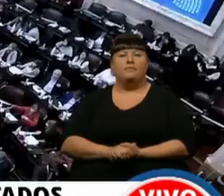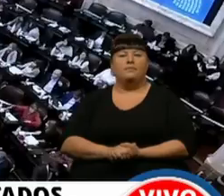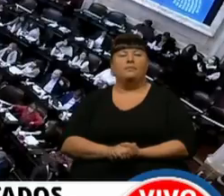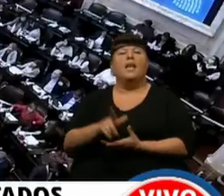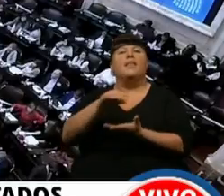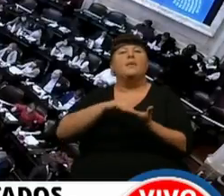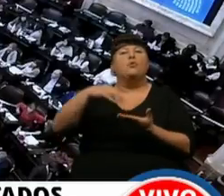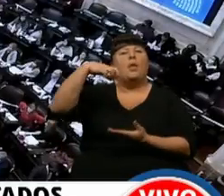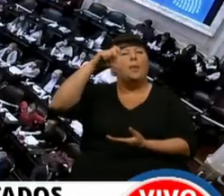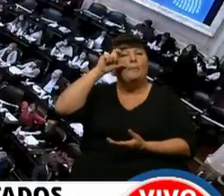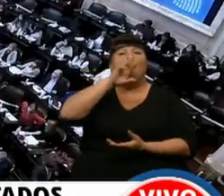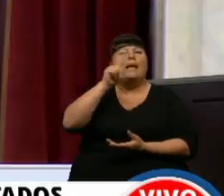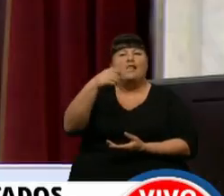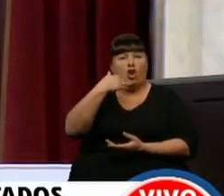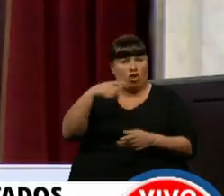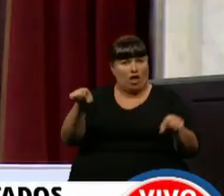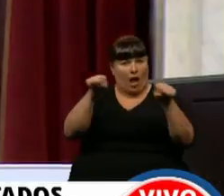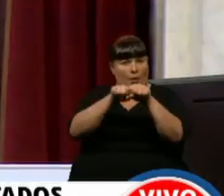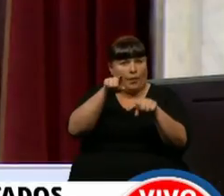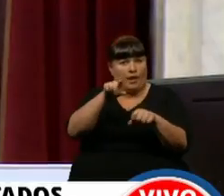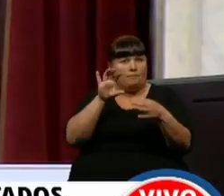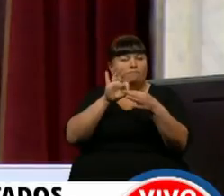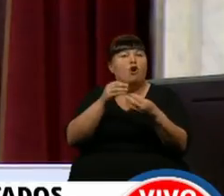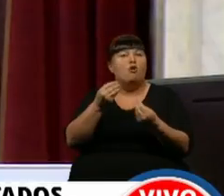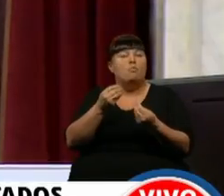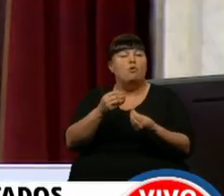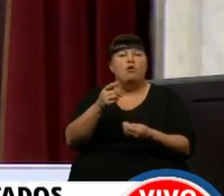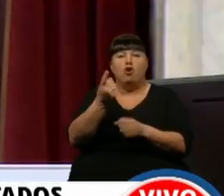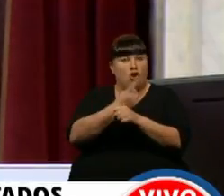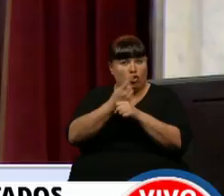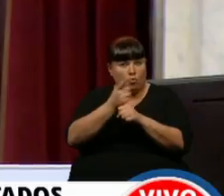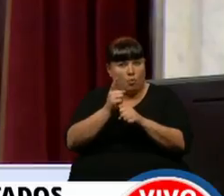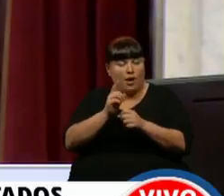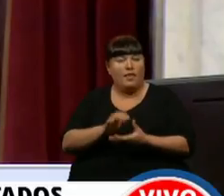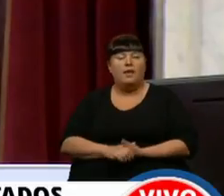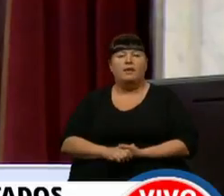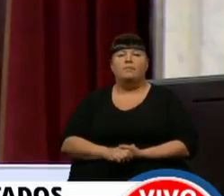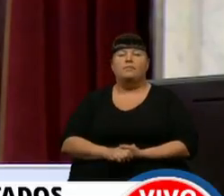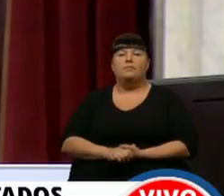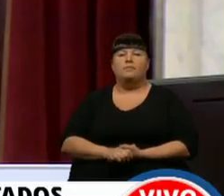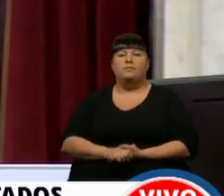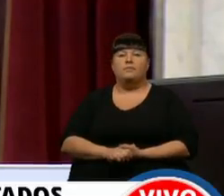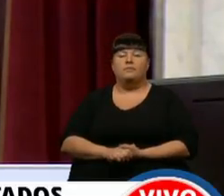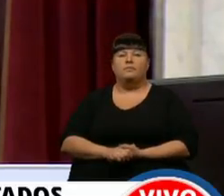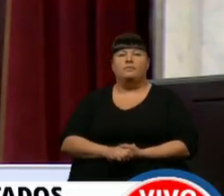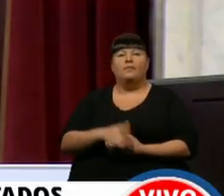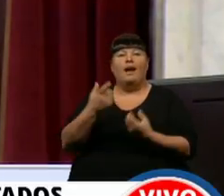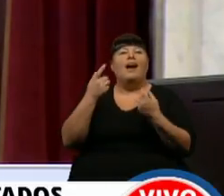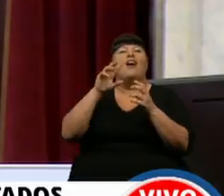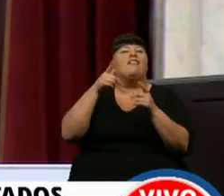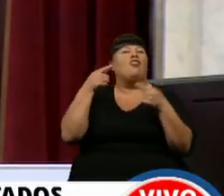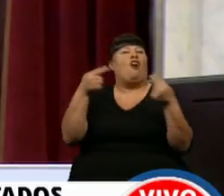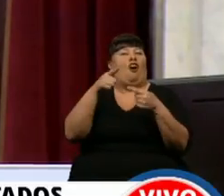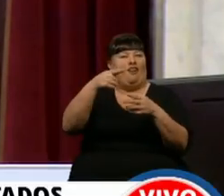diputado petri no se sabe lo que hará no se puede lograr anda peleado con la